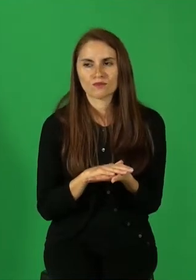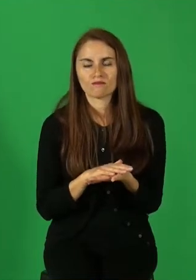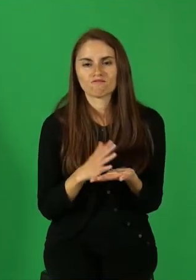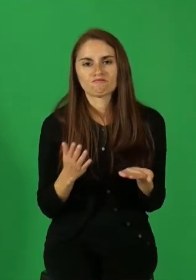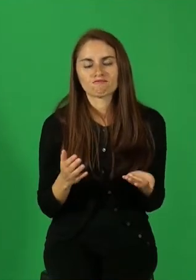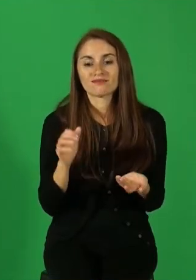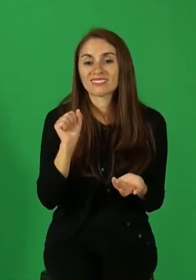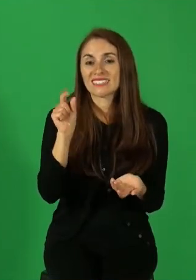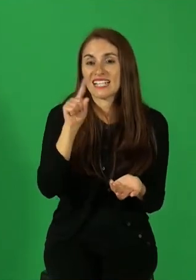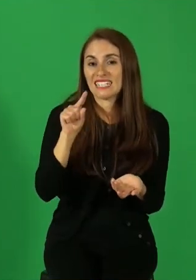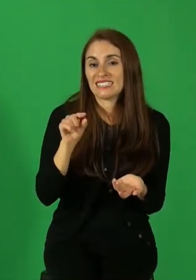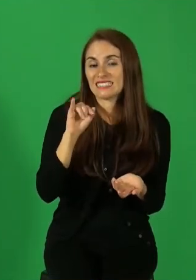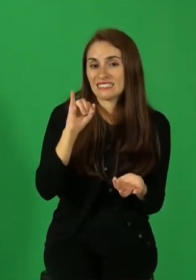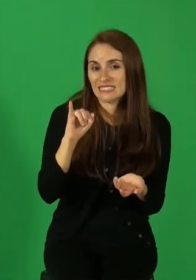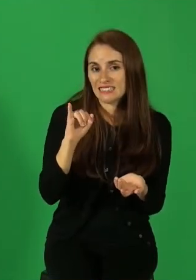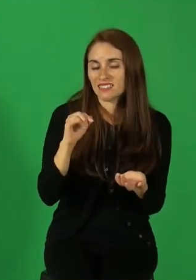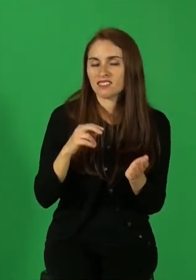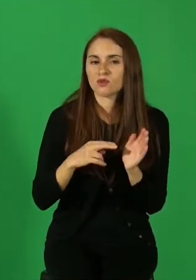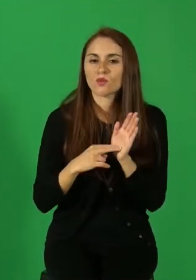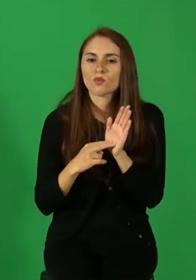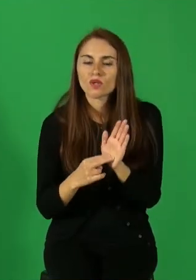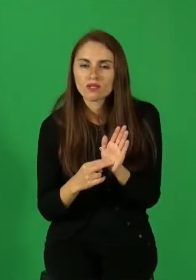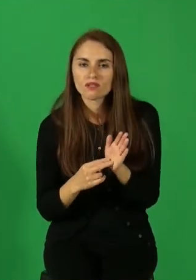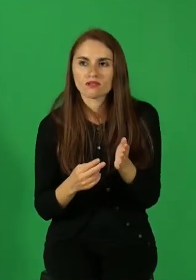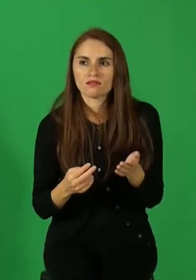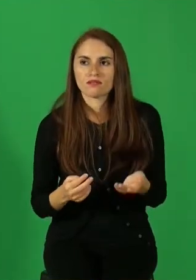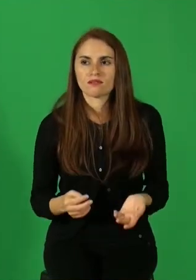así como muestra,